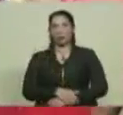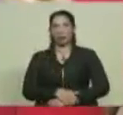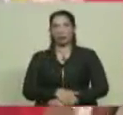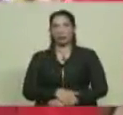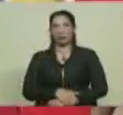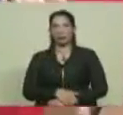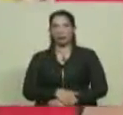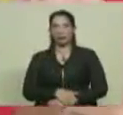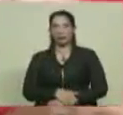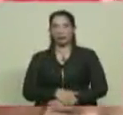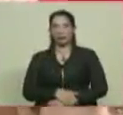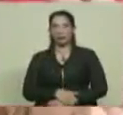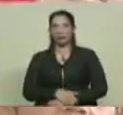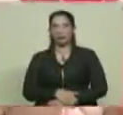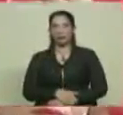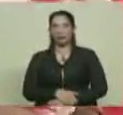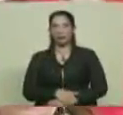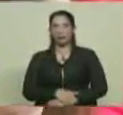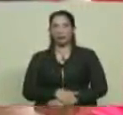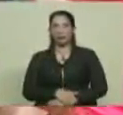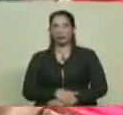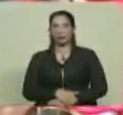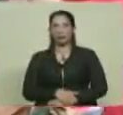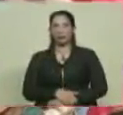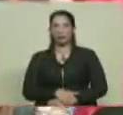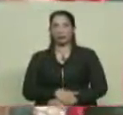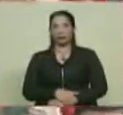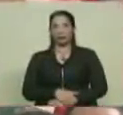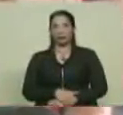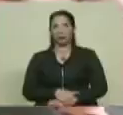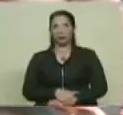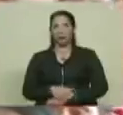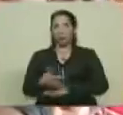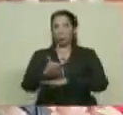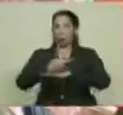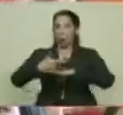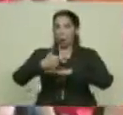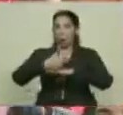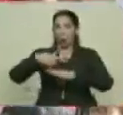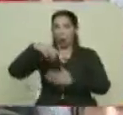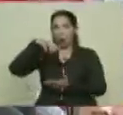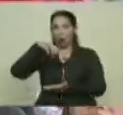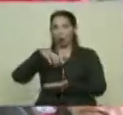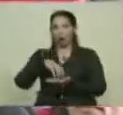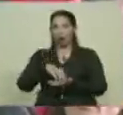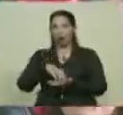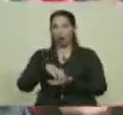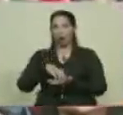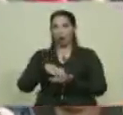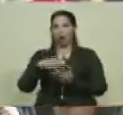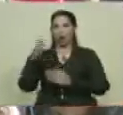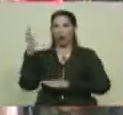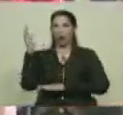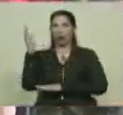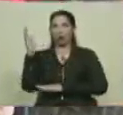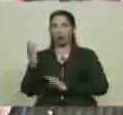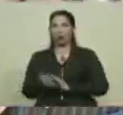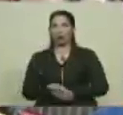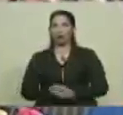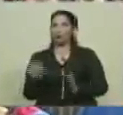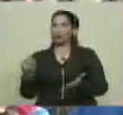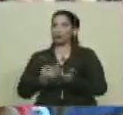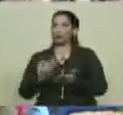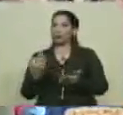Corpolara, Luis Reyes, gobernador del estado Lara. Pero siempre lo he dicho, el comandante